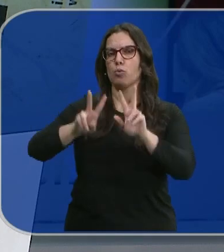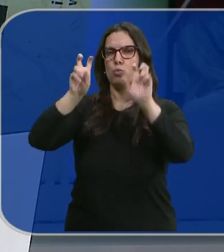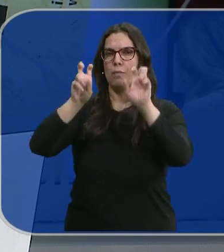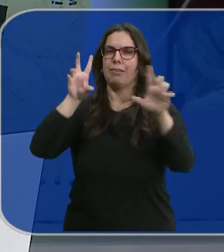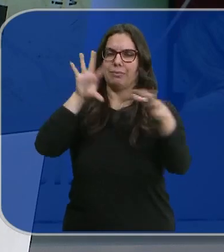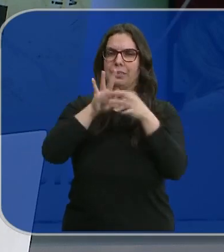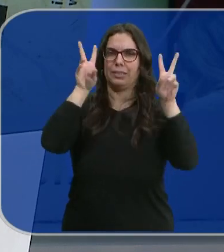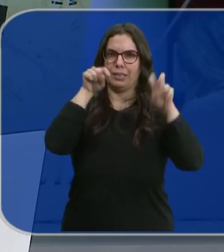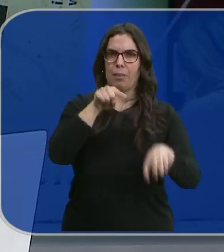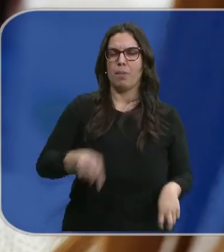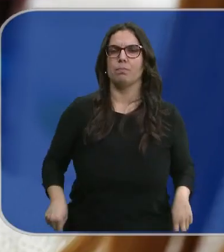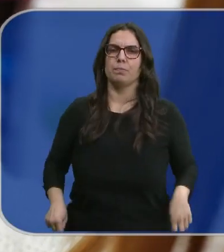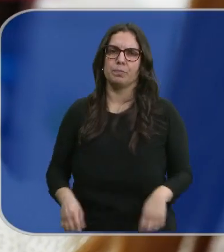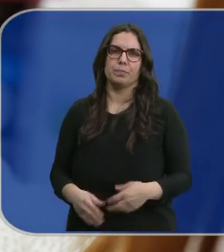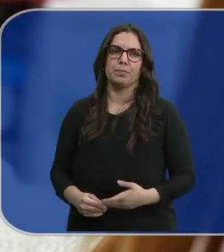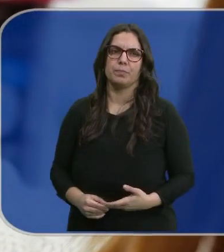sentido.